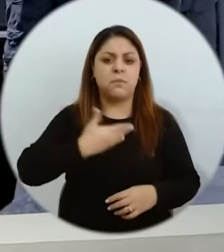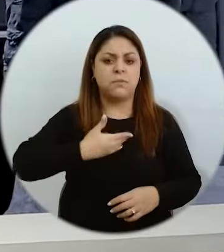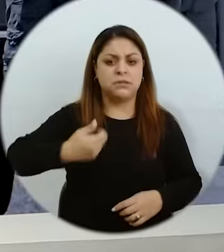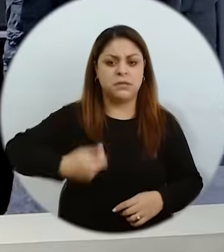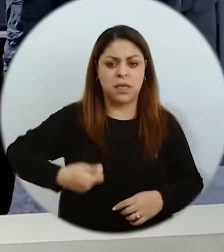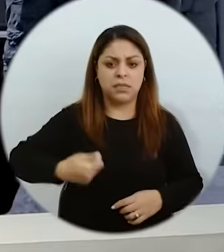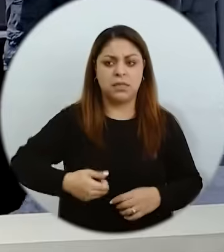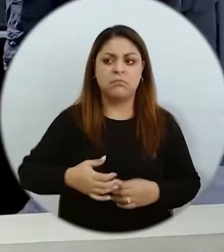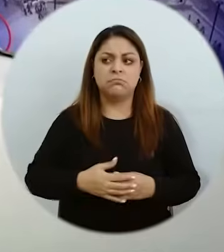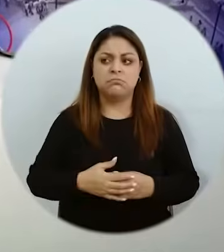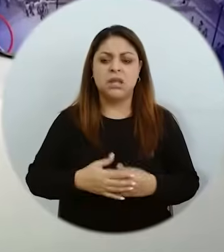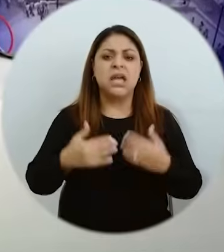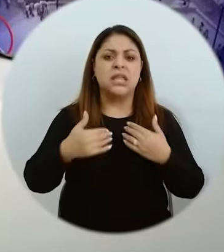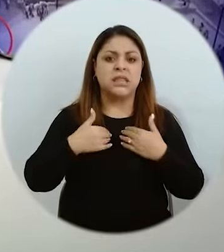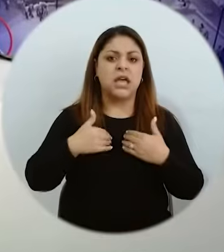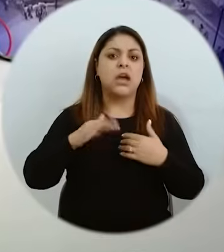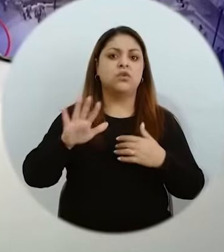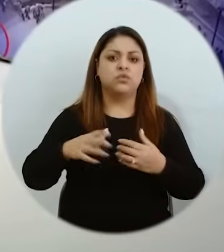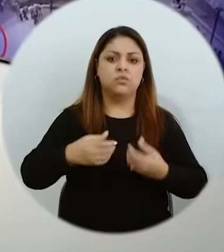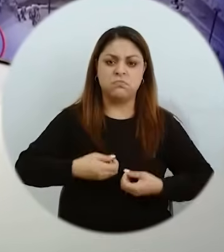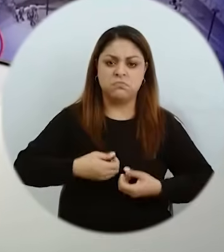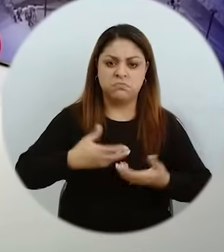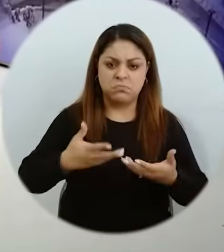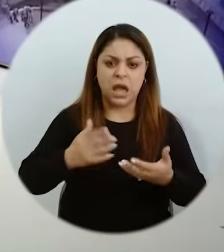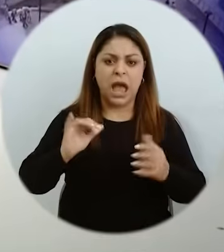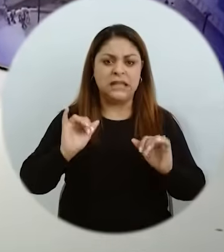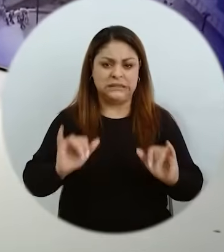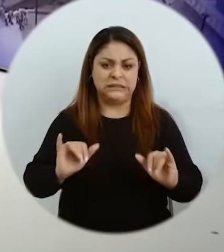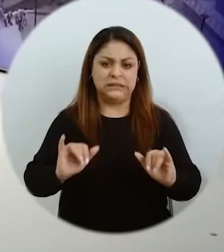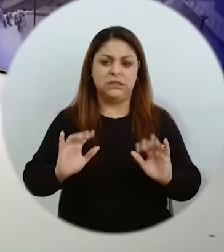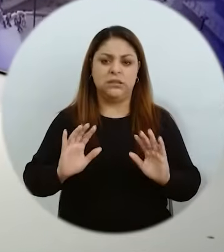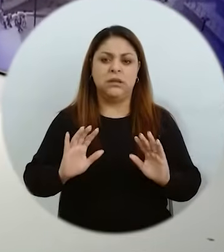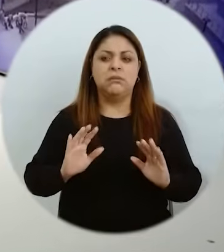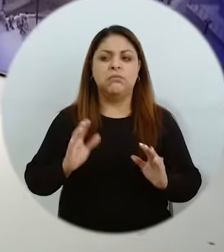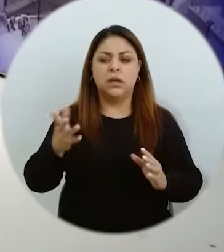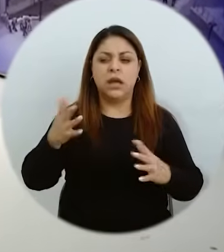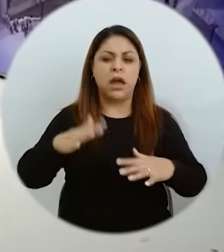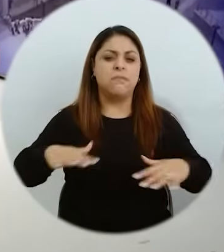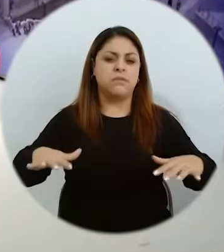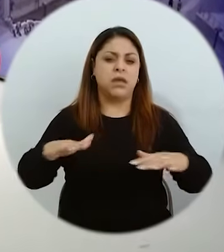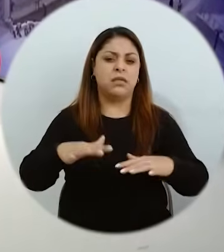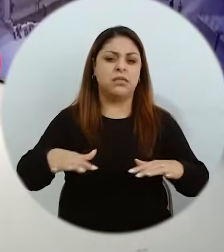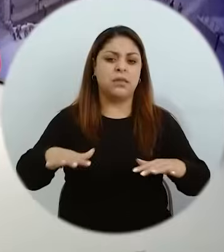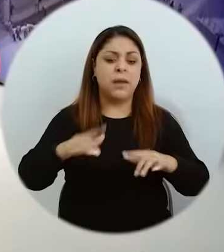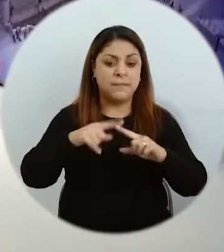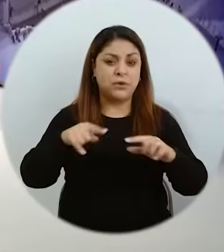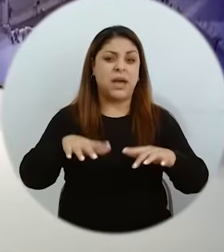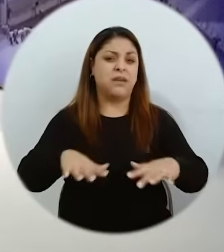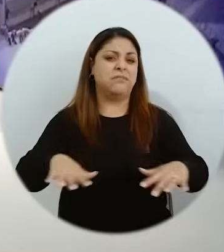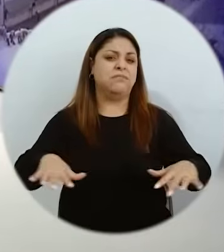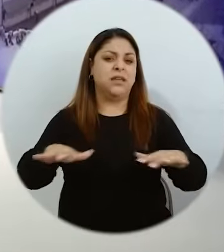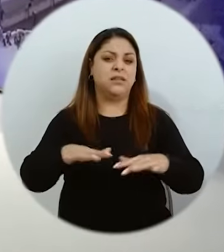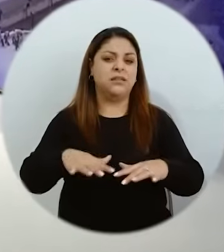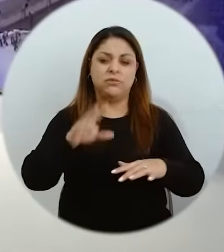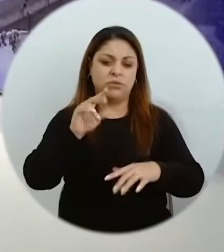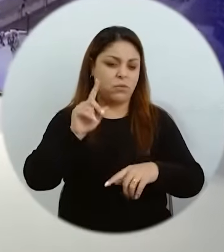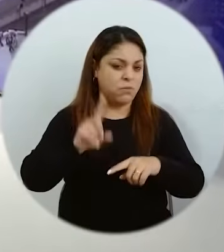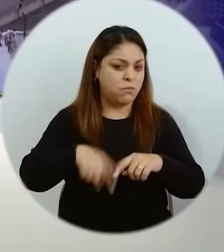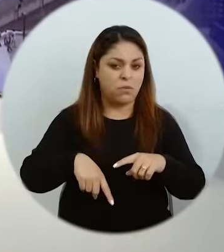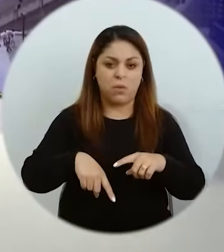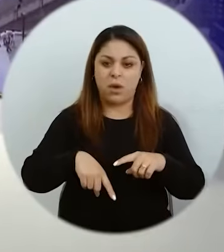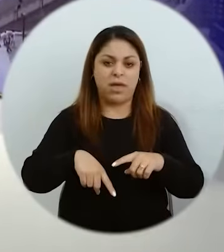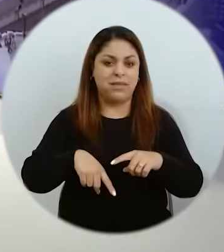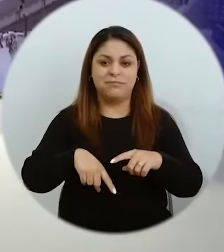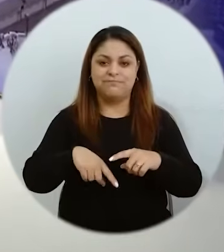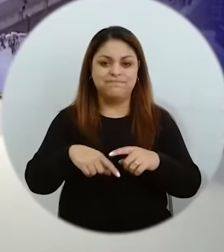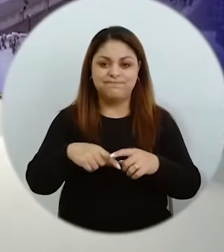respeto que el señor presidente tenga esa expresión, porque traduce probablemente un ambiente, pero